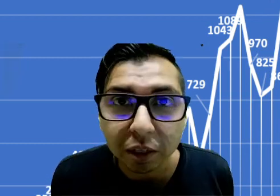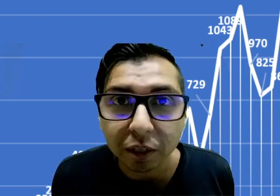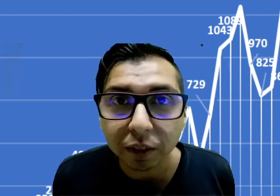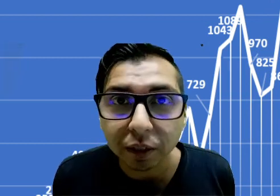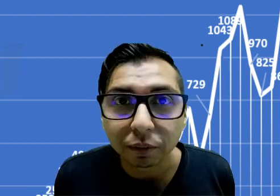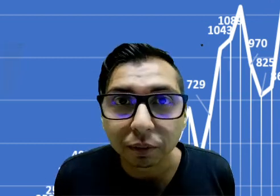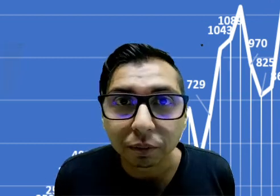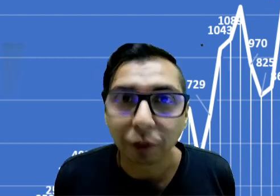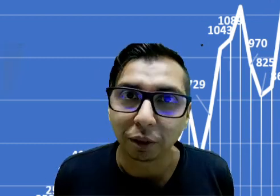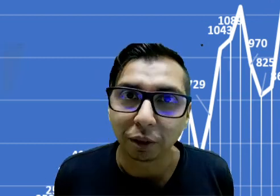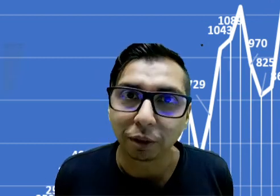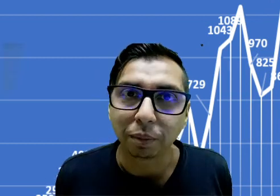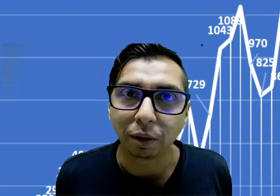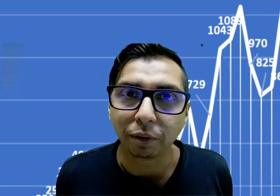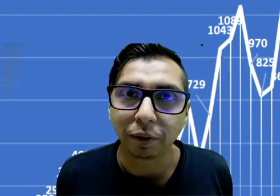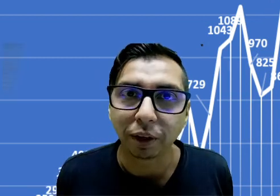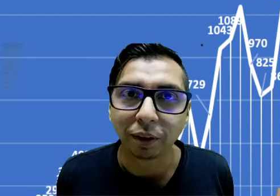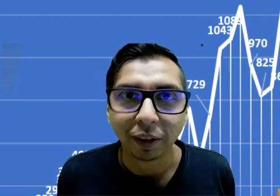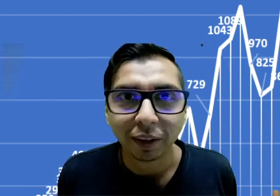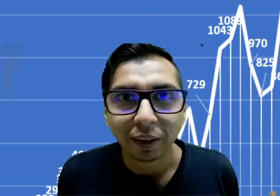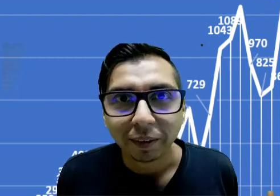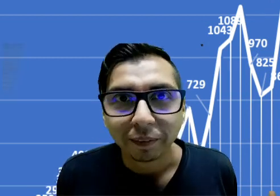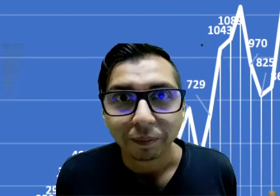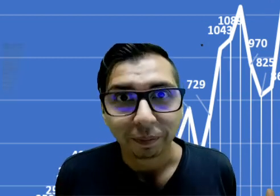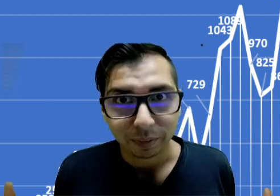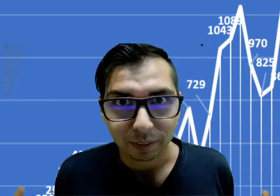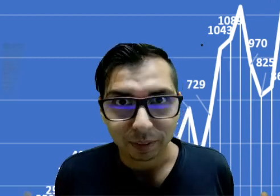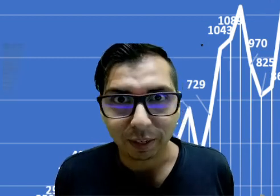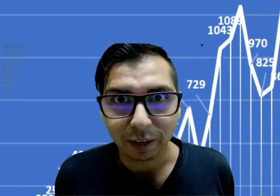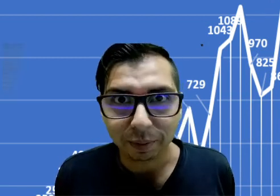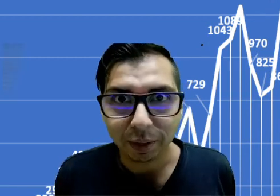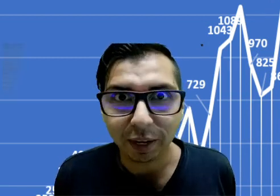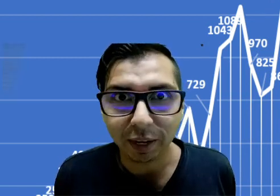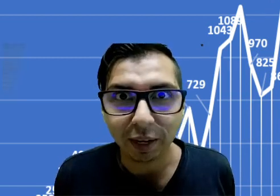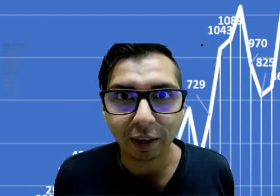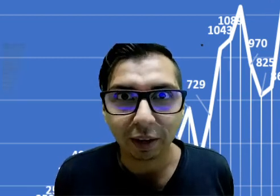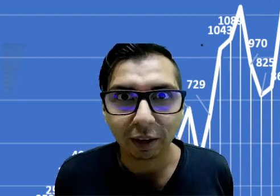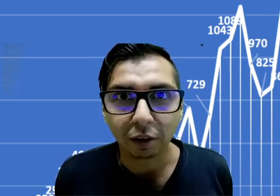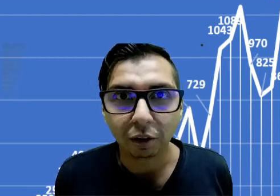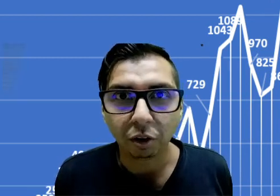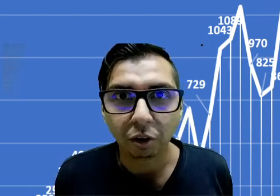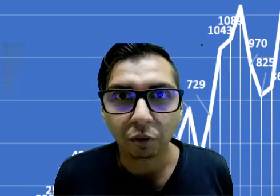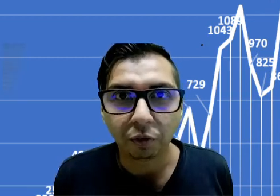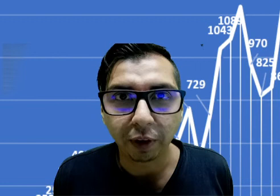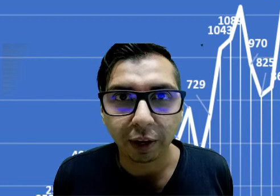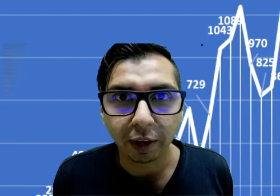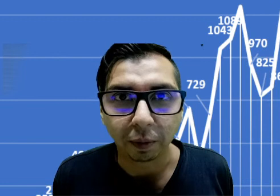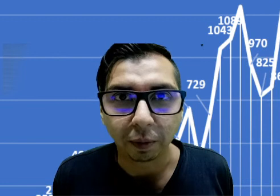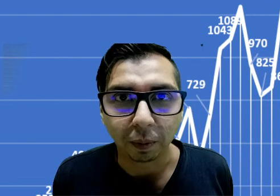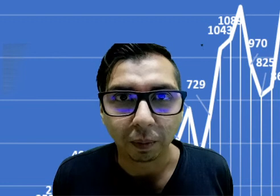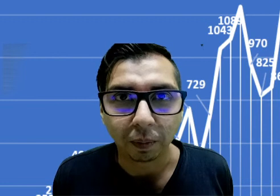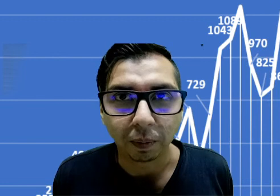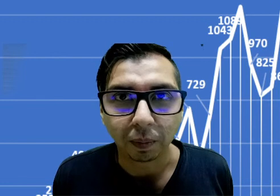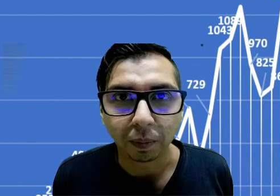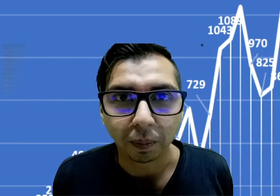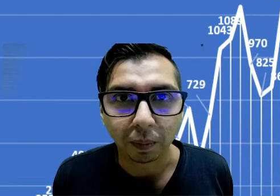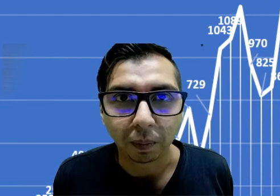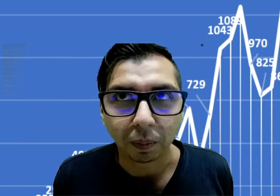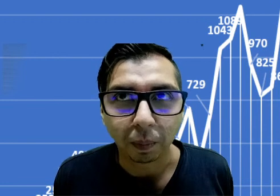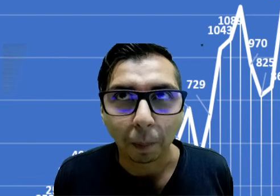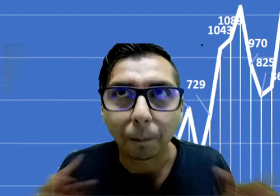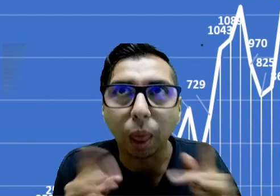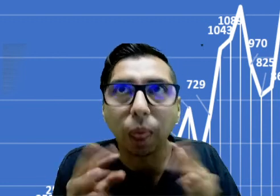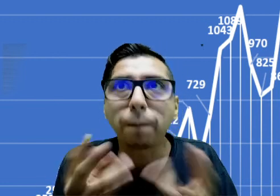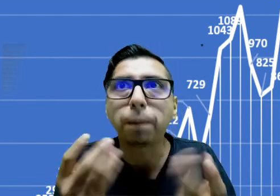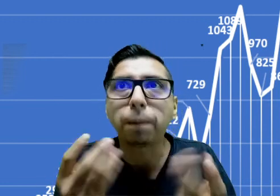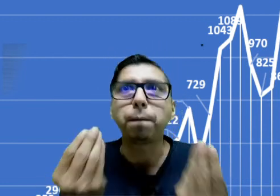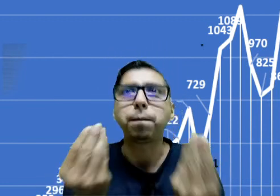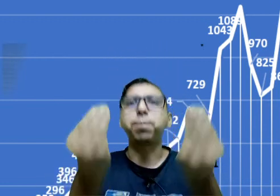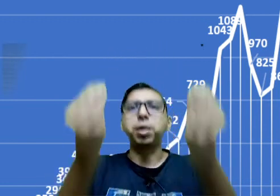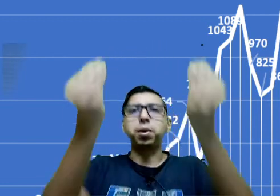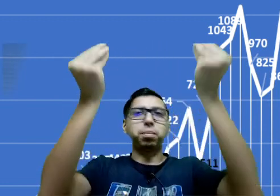predicho, bueno, yo no, mi amigo Alfredo, ya viene lo feo.